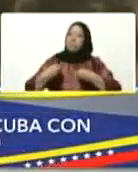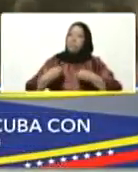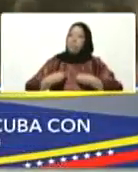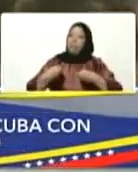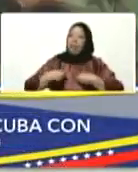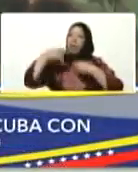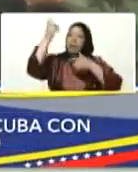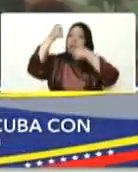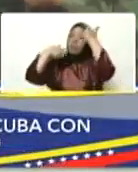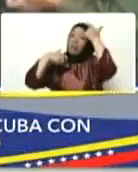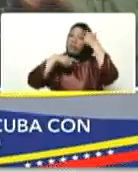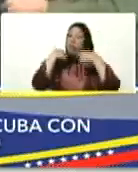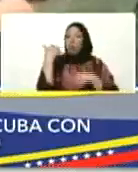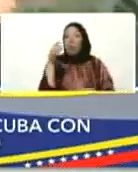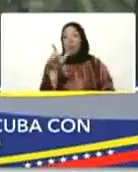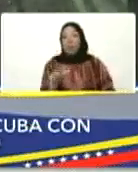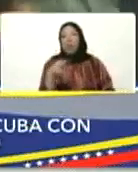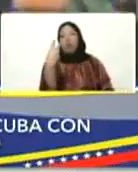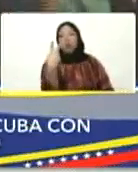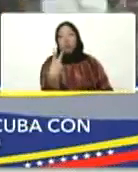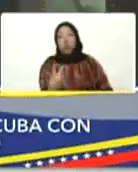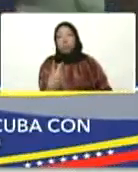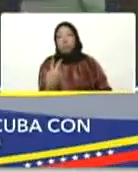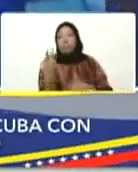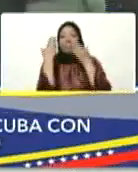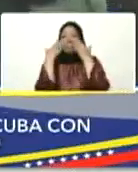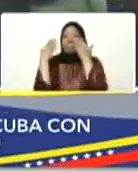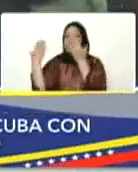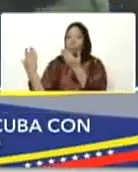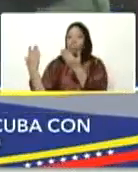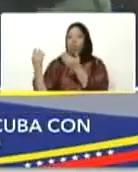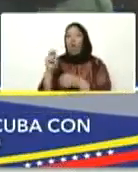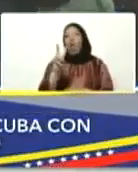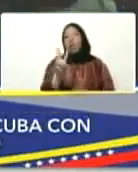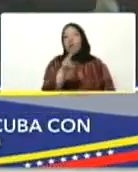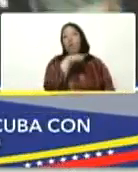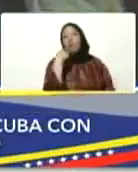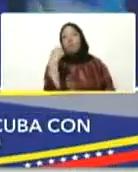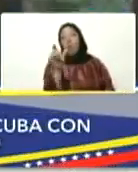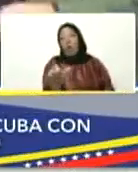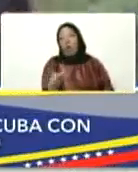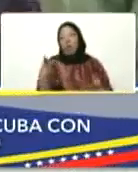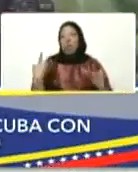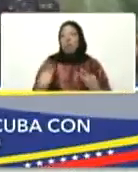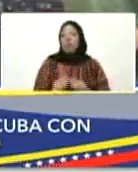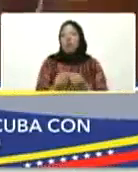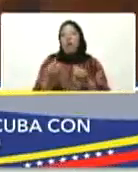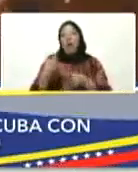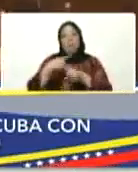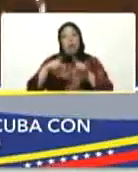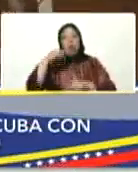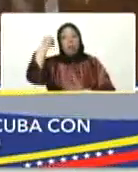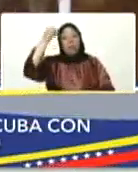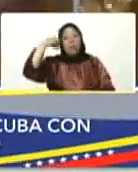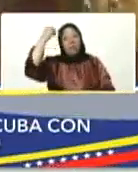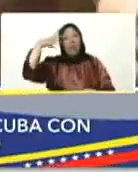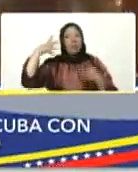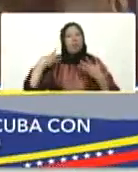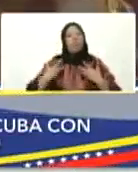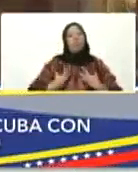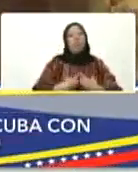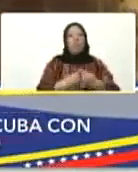Fidel. Dos inmortales que andan por ahí con nosotros siempre, llenándonos de bendiciones.